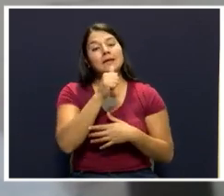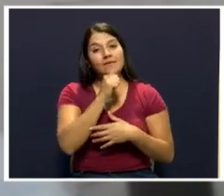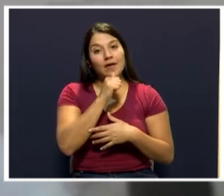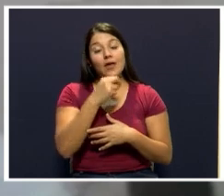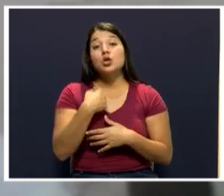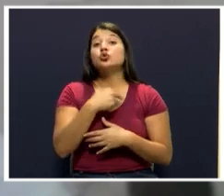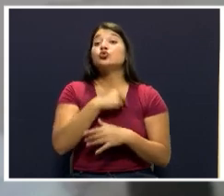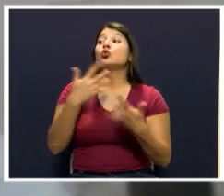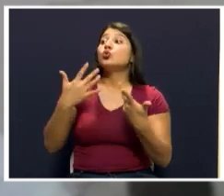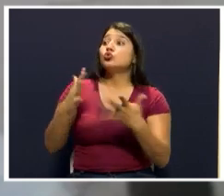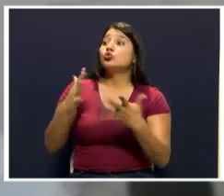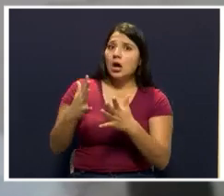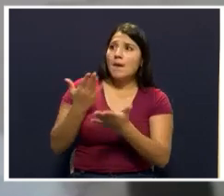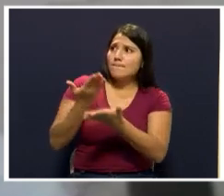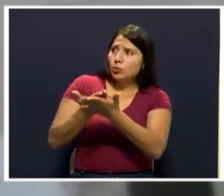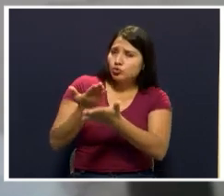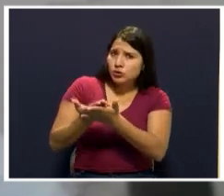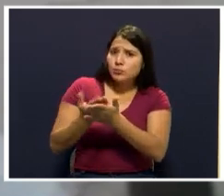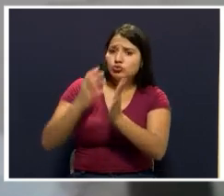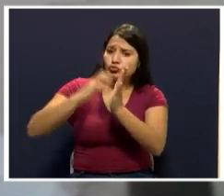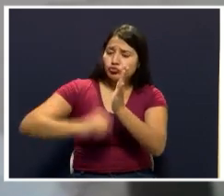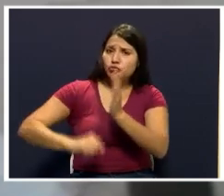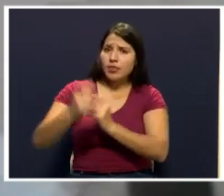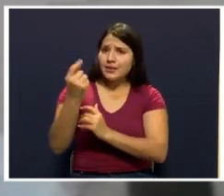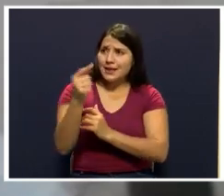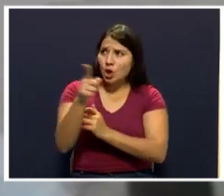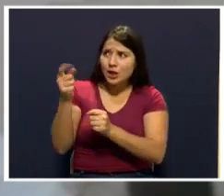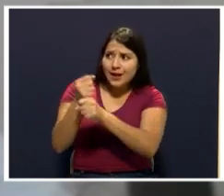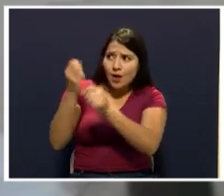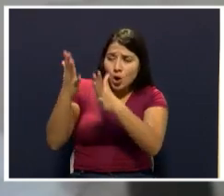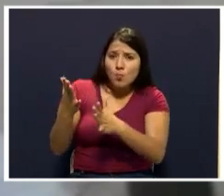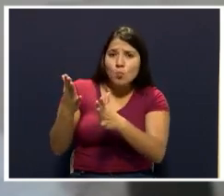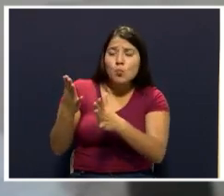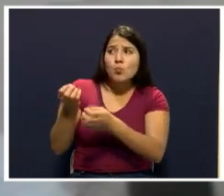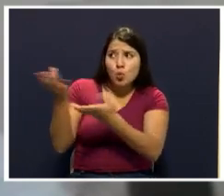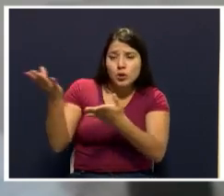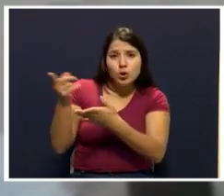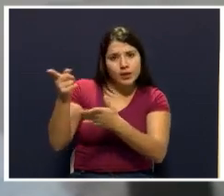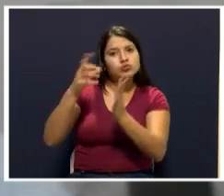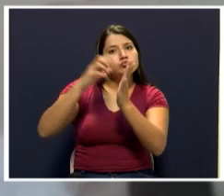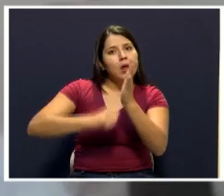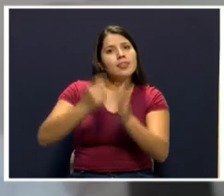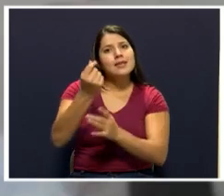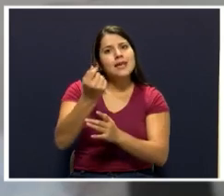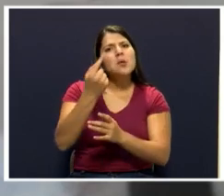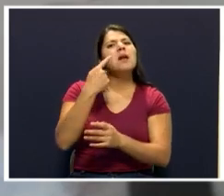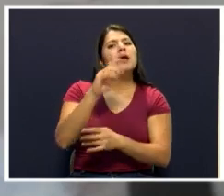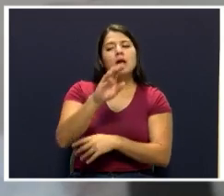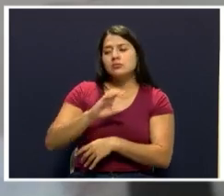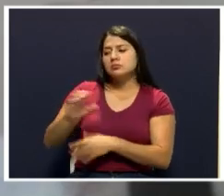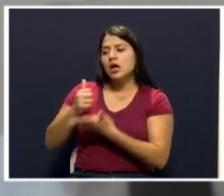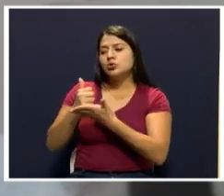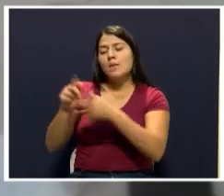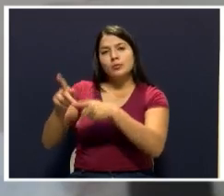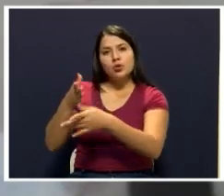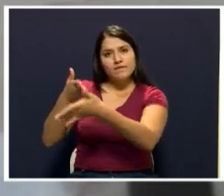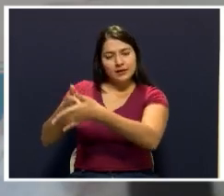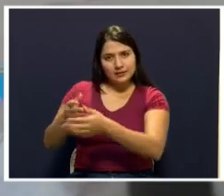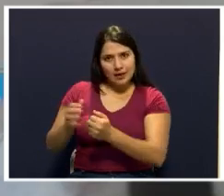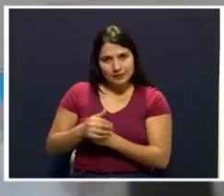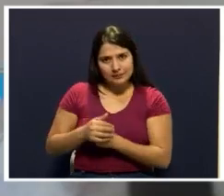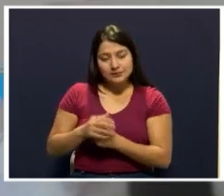impuesto solidario a los salarios más altos del sector público y a las pensiones de lujo, incluso igual que se capitalizaron las ganancias del INSS